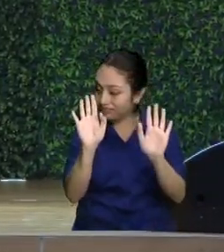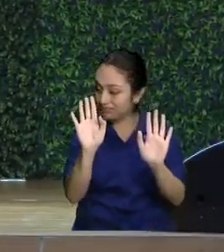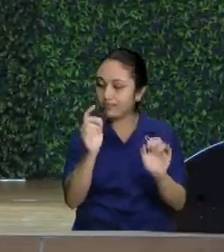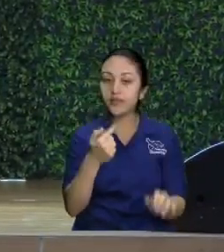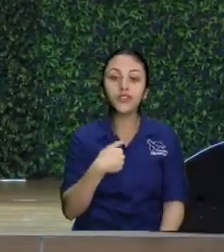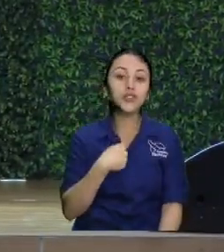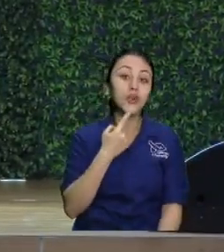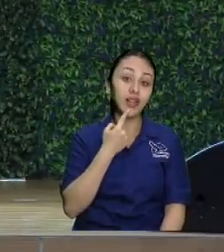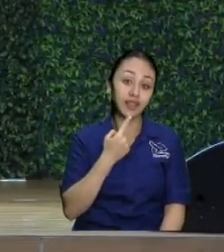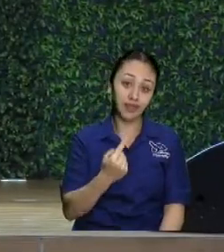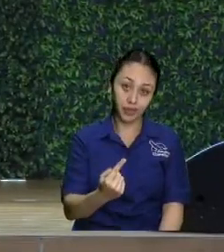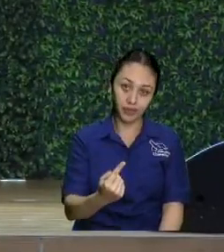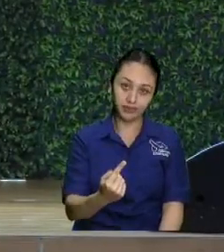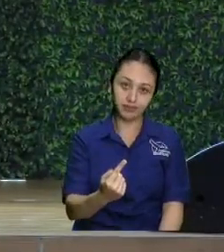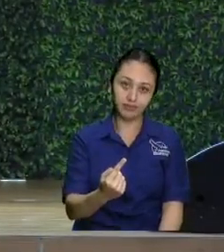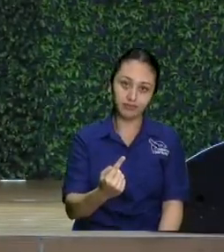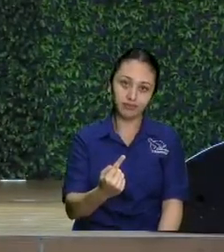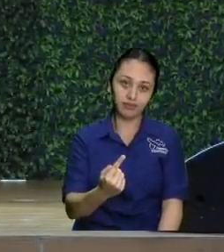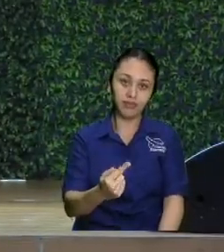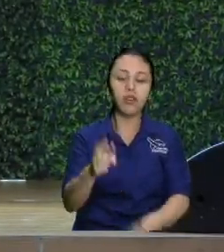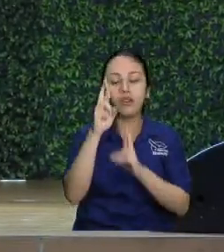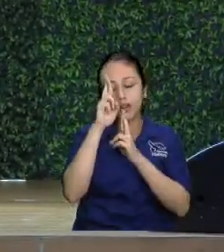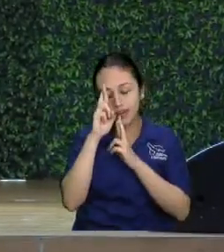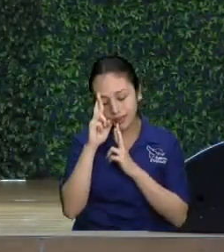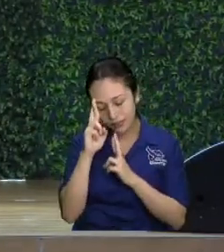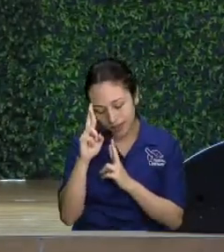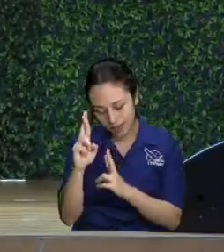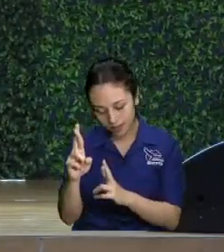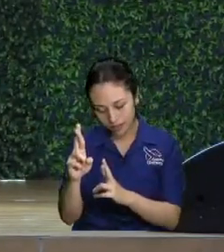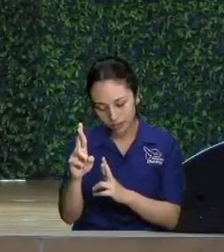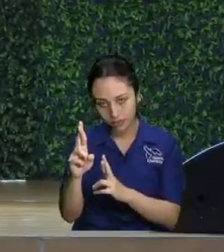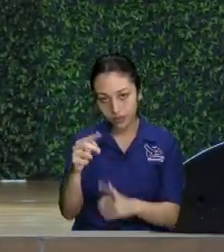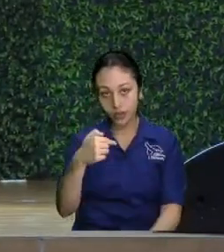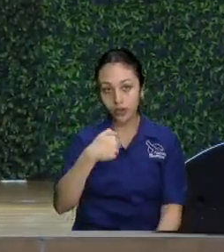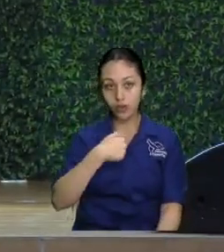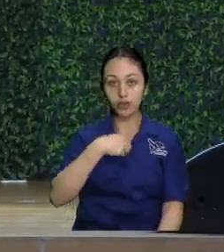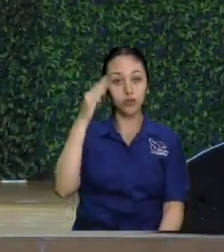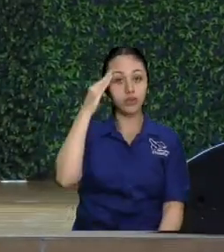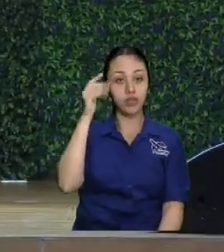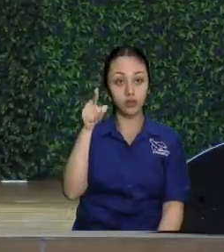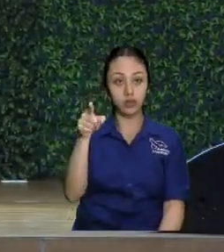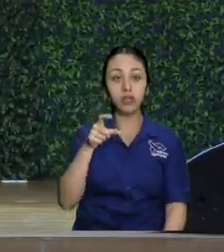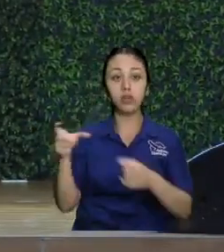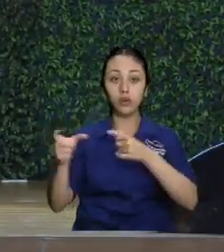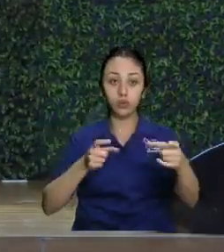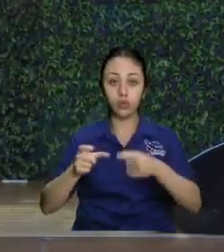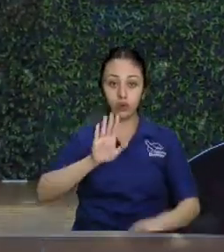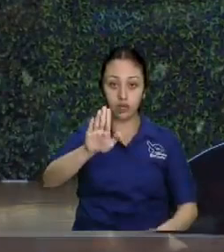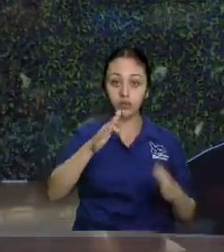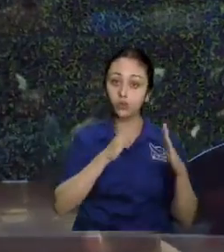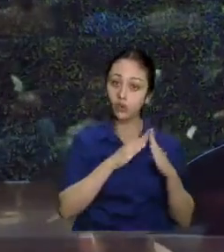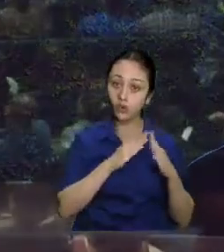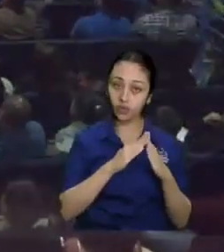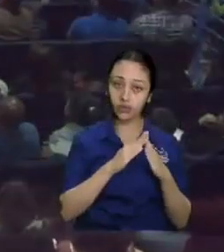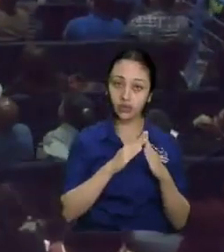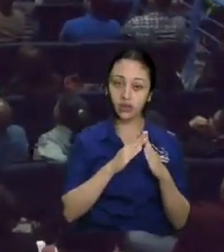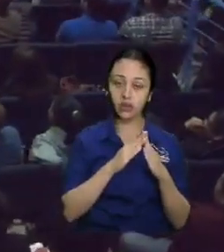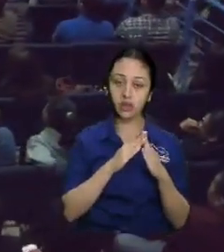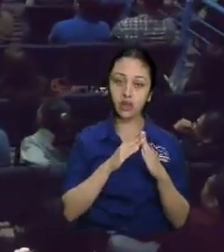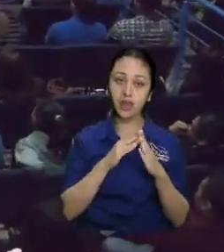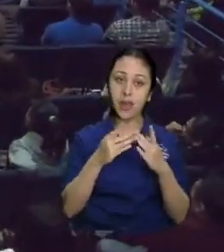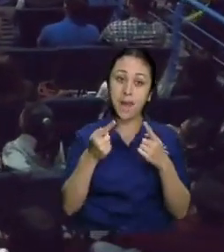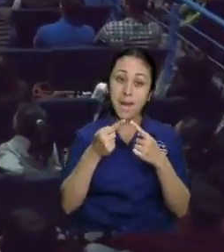hermano, con todo respeto, usted, yo sé que usted es el jefe de su casa, pero ya saqué la televisión de